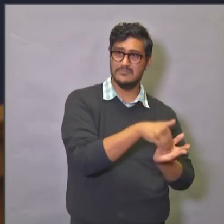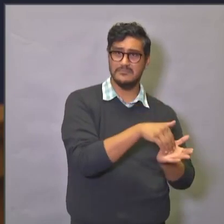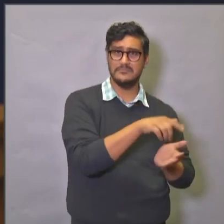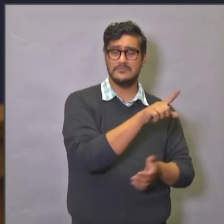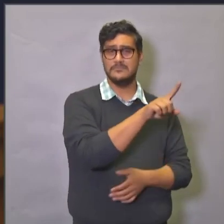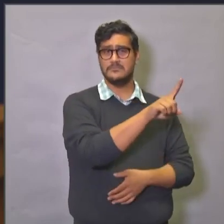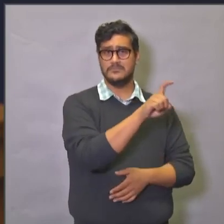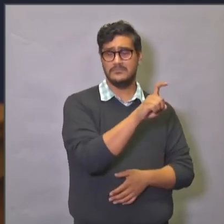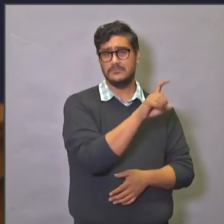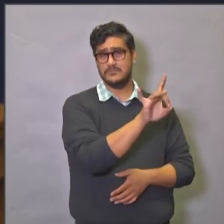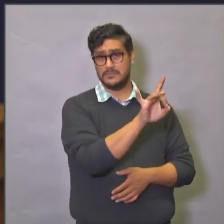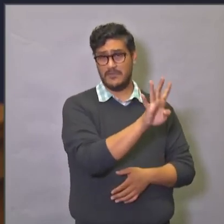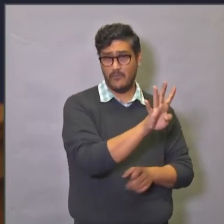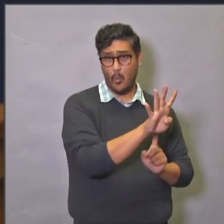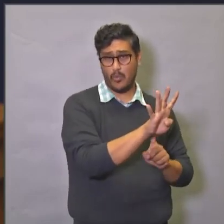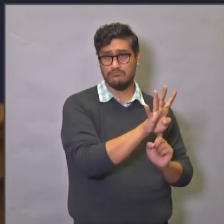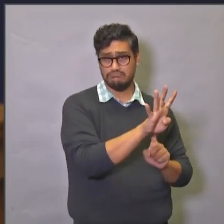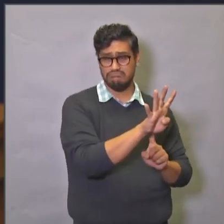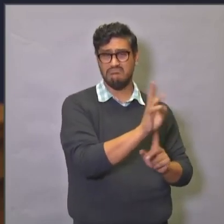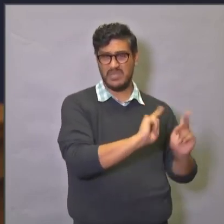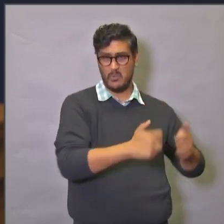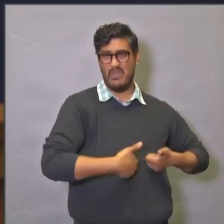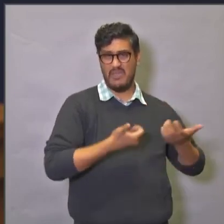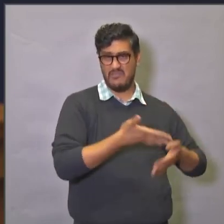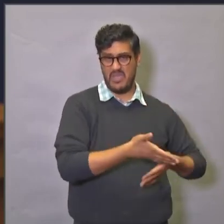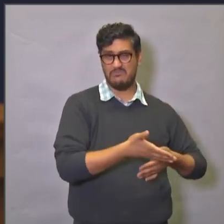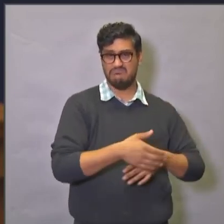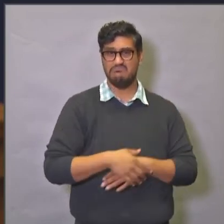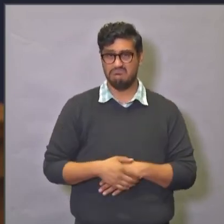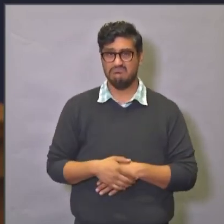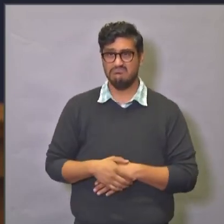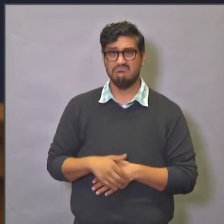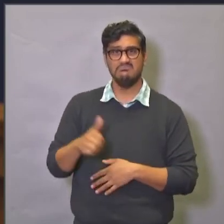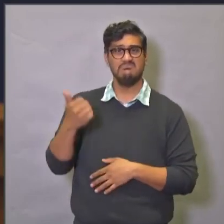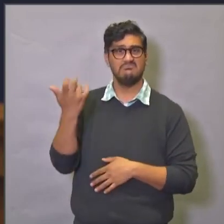17,684 casos confirmados entre residentes y